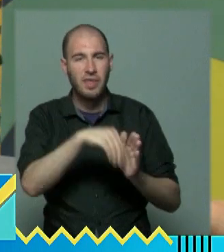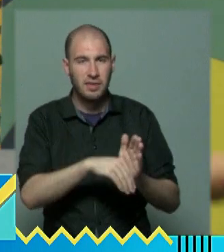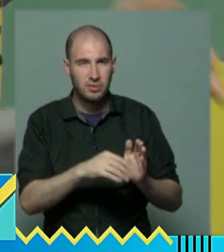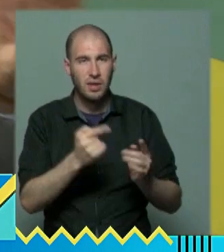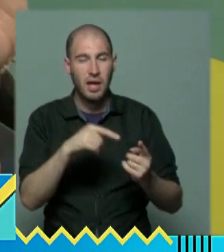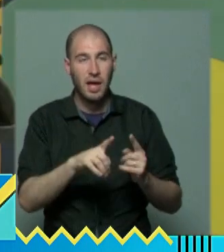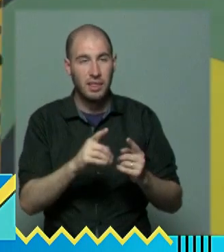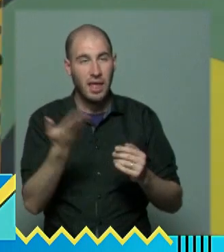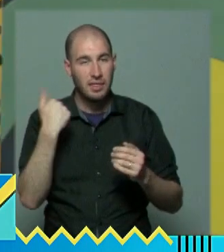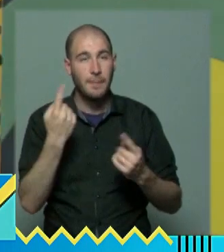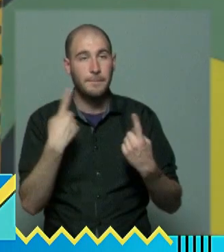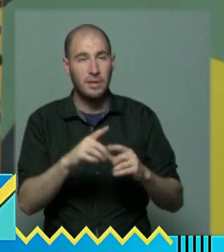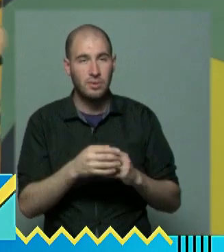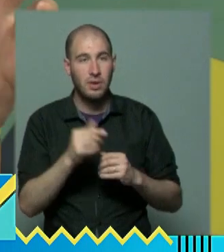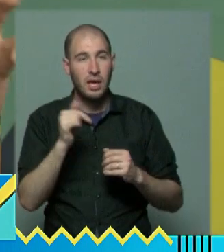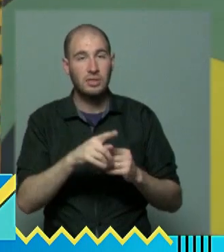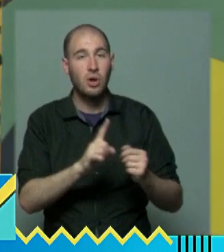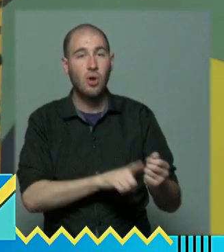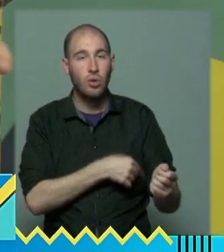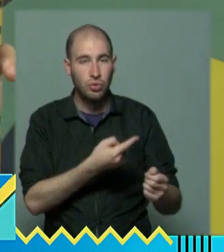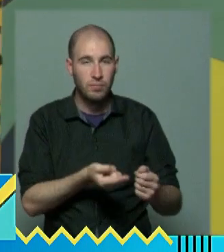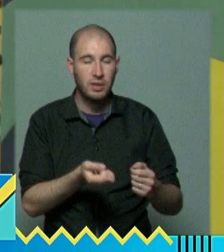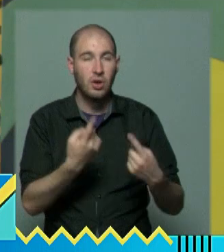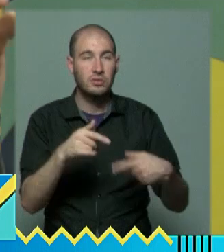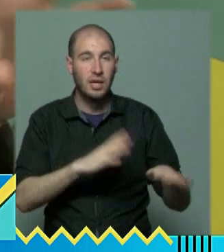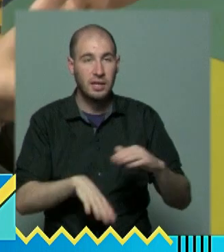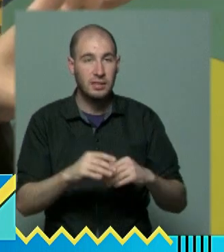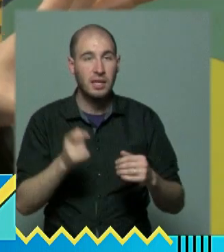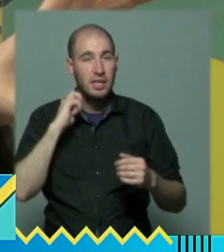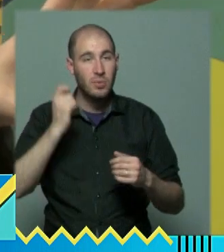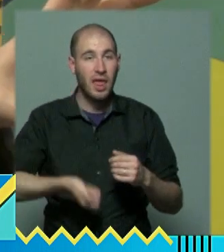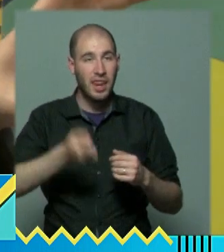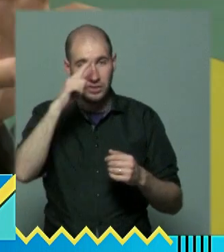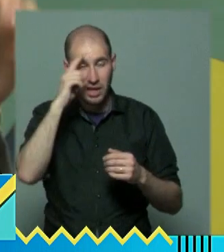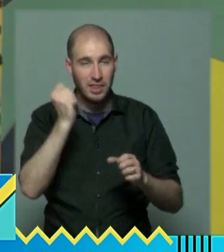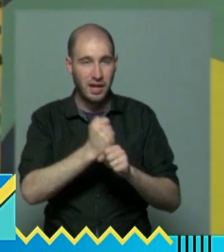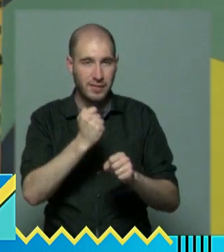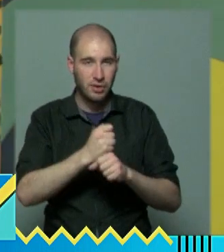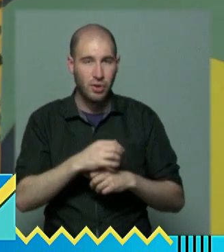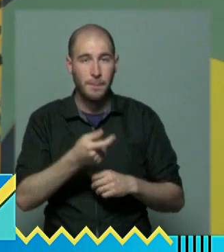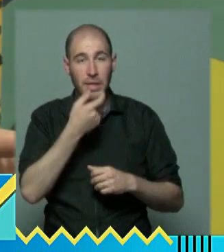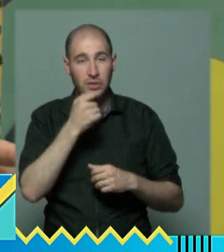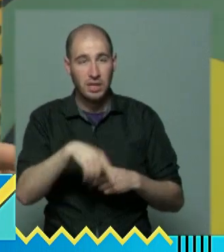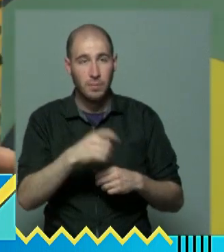indemnización, pero eso es una costumbre o una práctica que tenían los tribunales nacionales del trabajo, que en